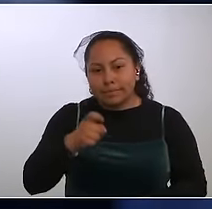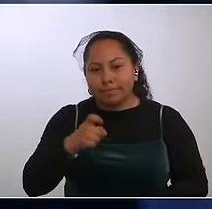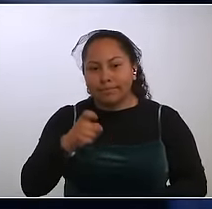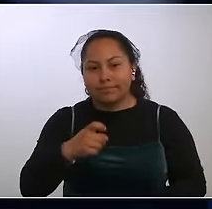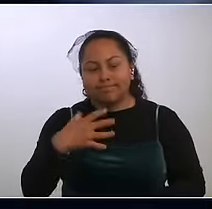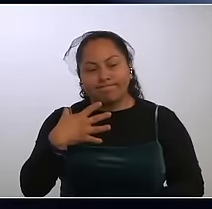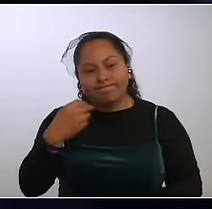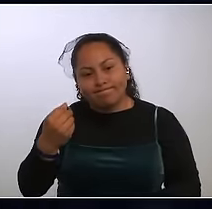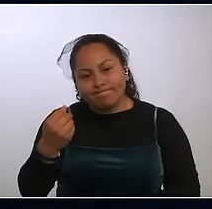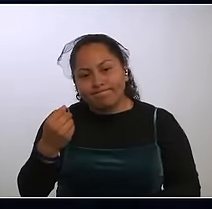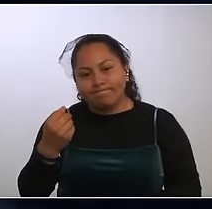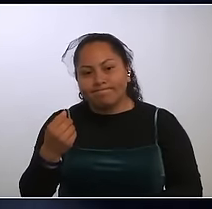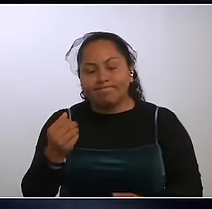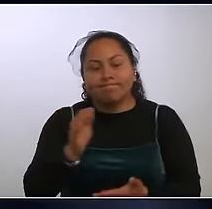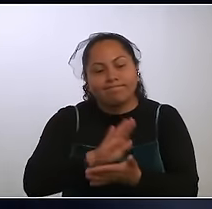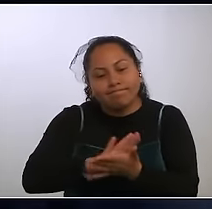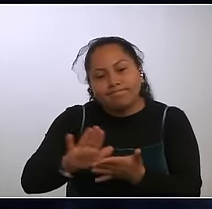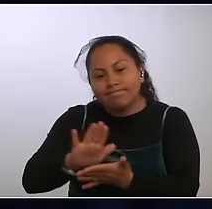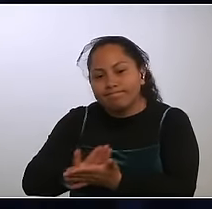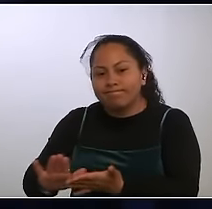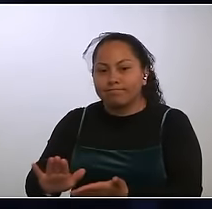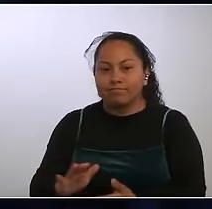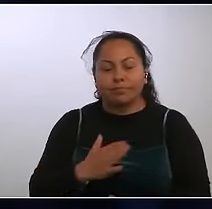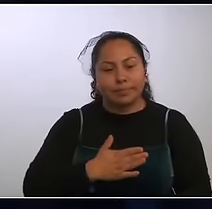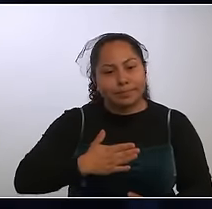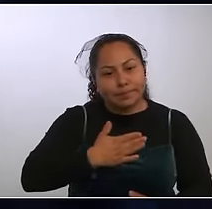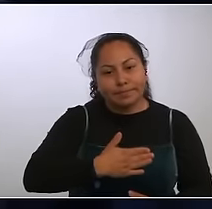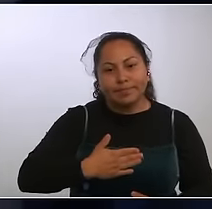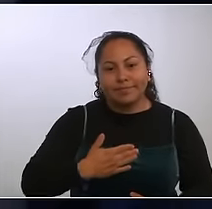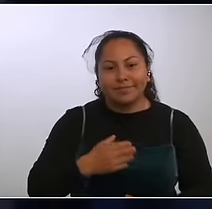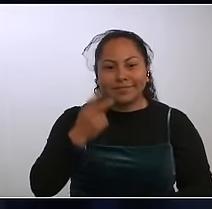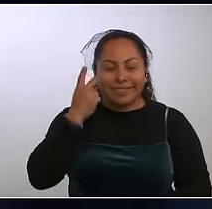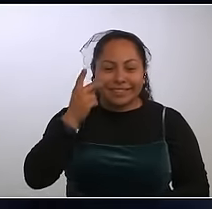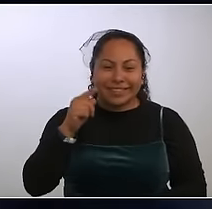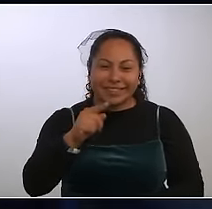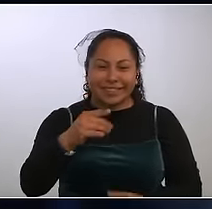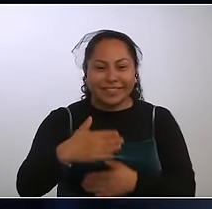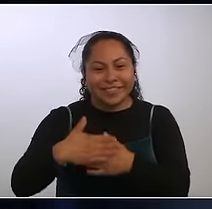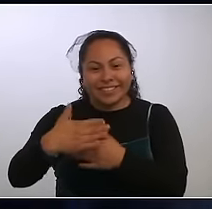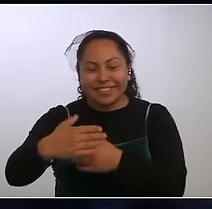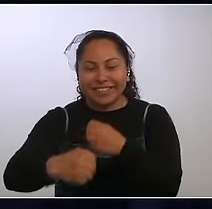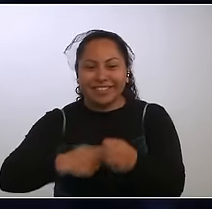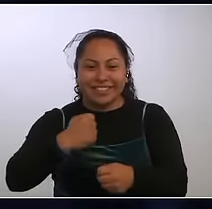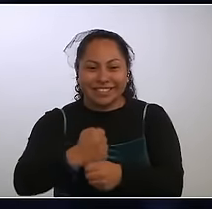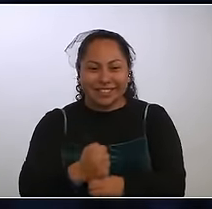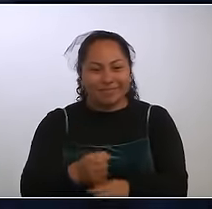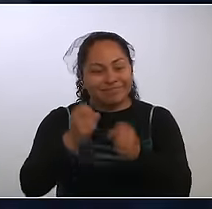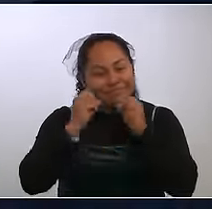salir de este lugar y limpiarlo. Los miramos el próximo año. Bendiciones.